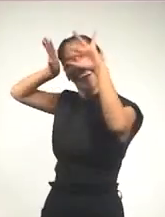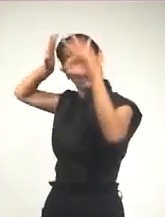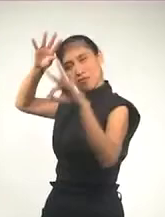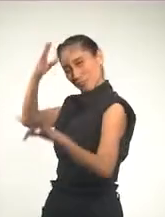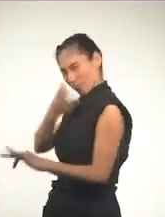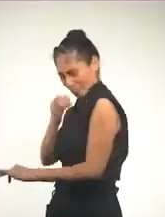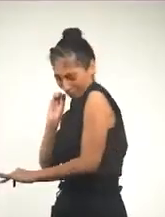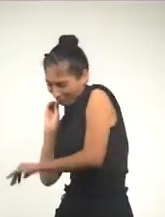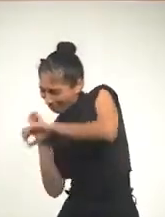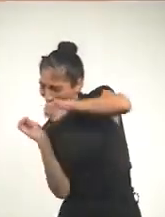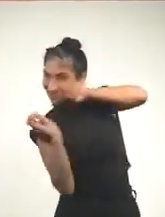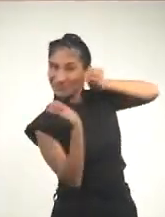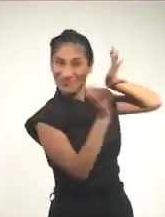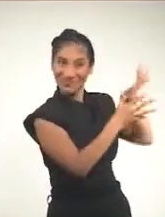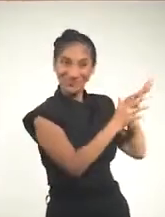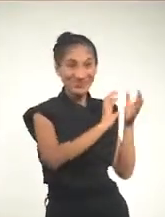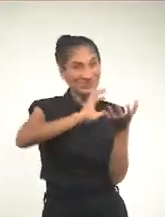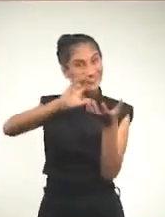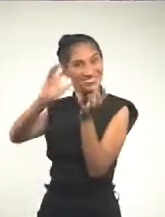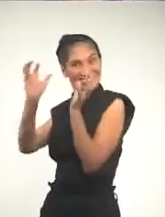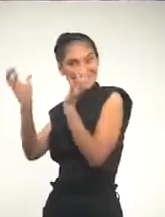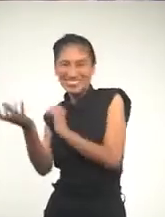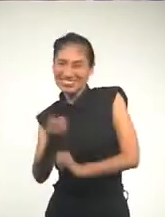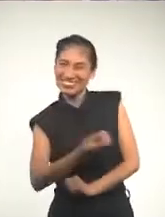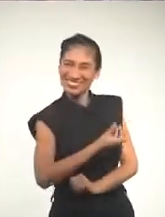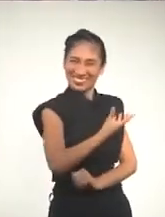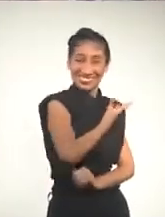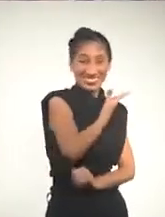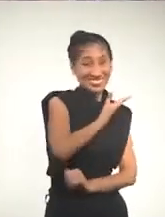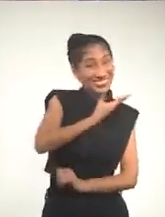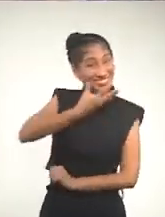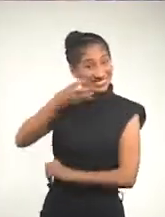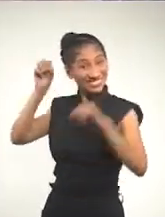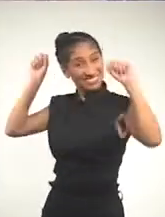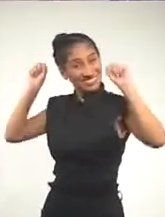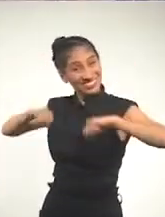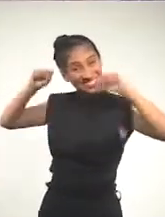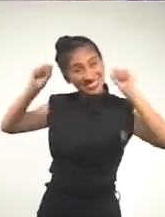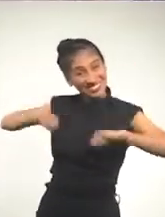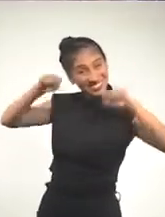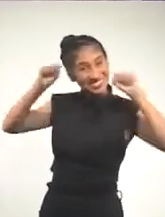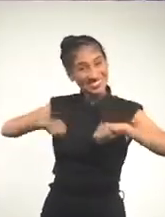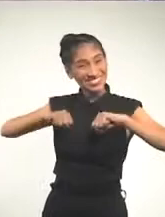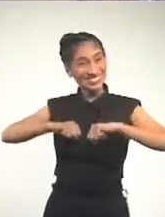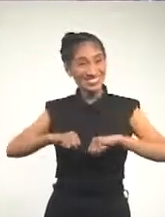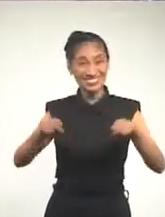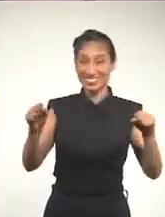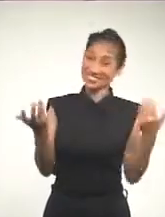voy soñando en mi mundo, respirando.